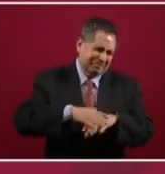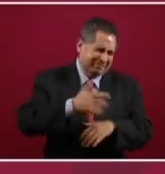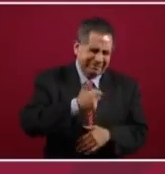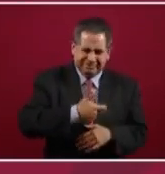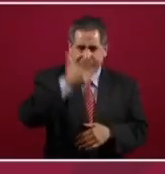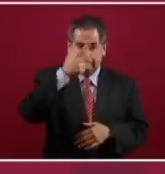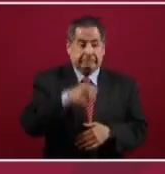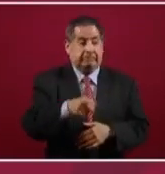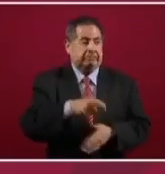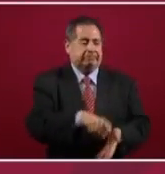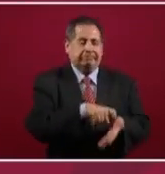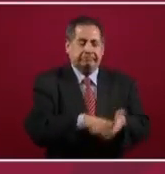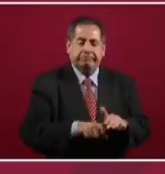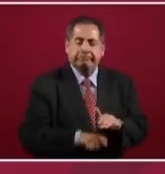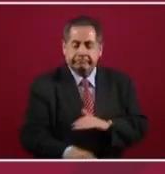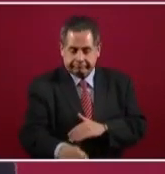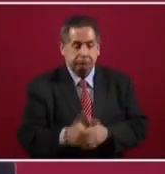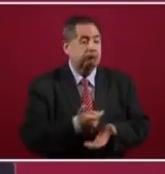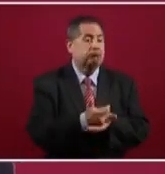elevadísimos.